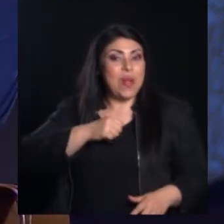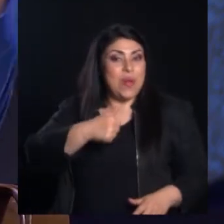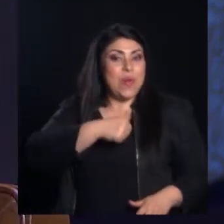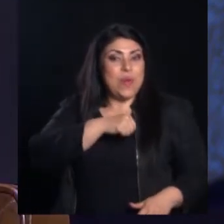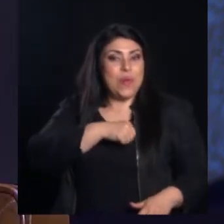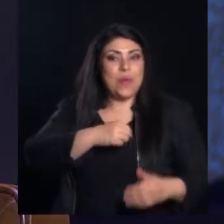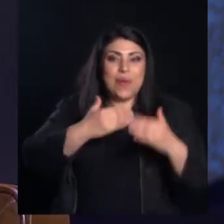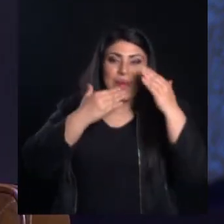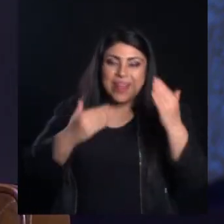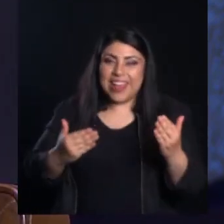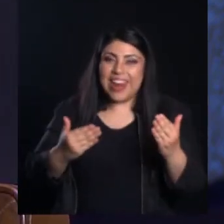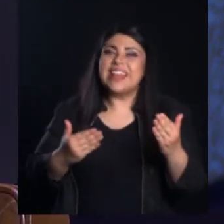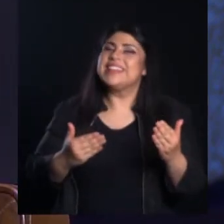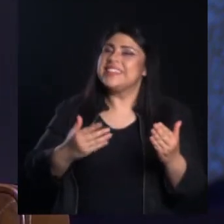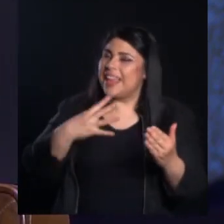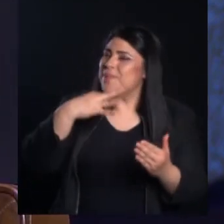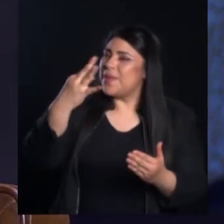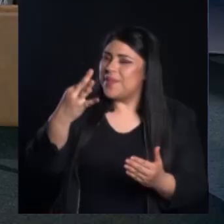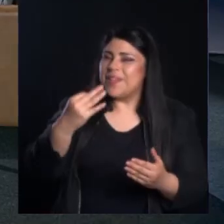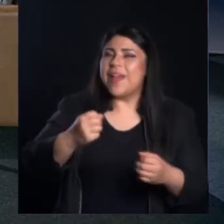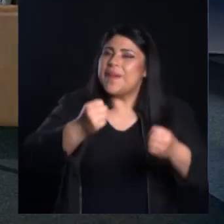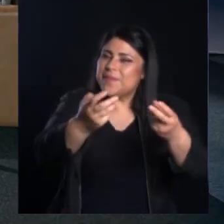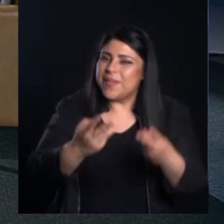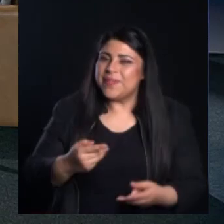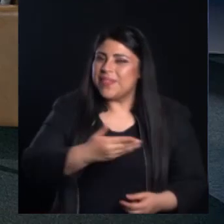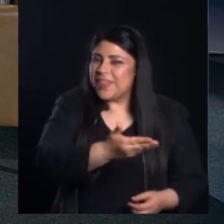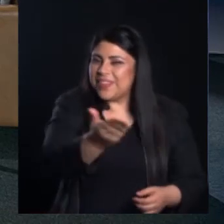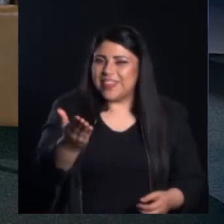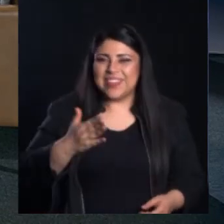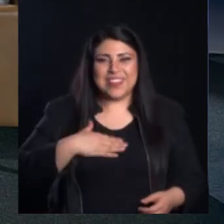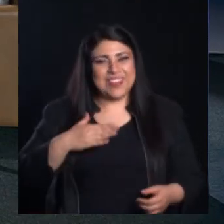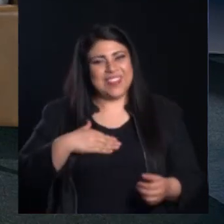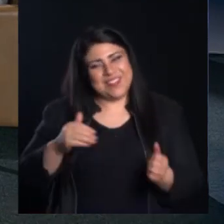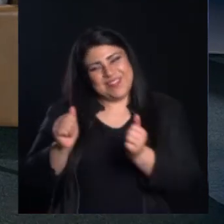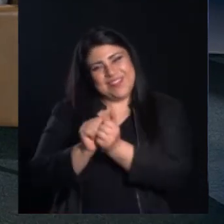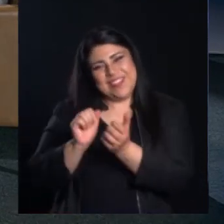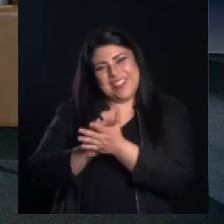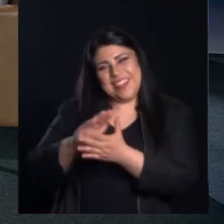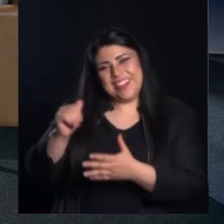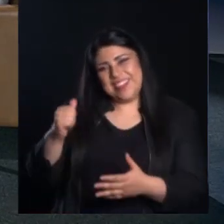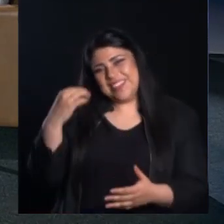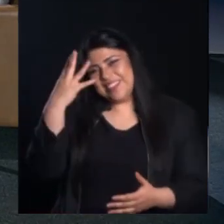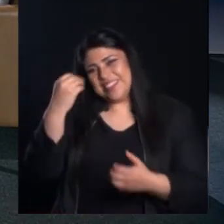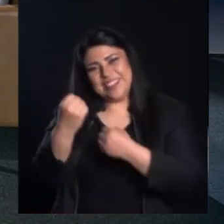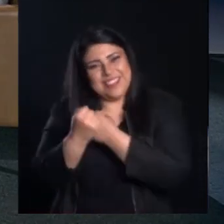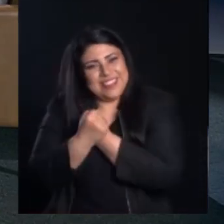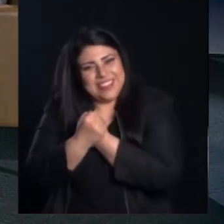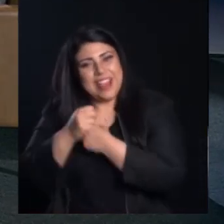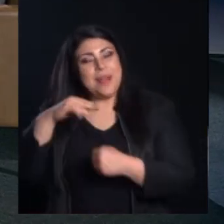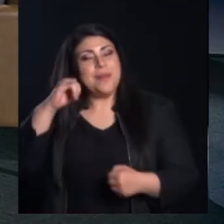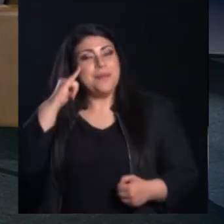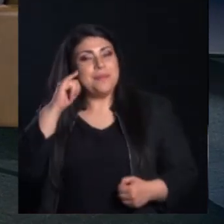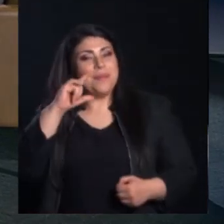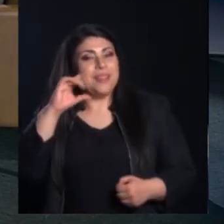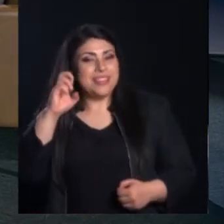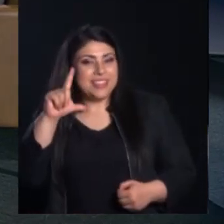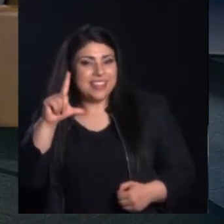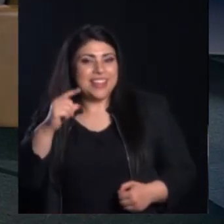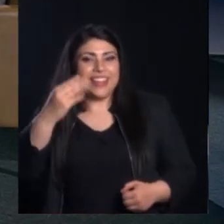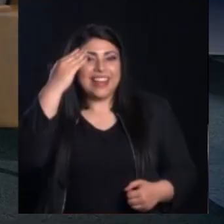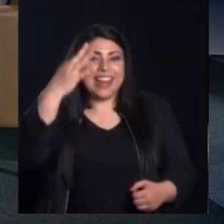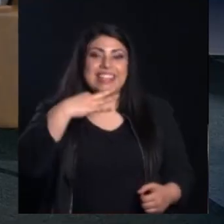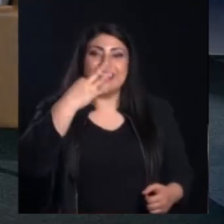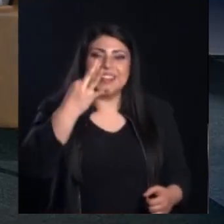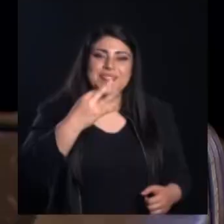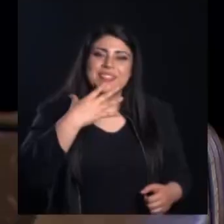bienvenidos a todos los que ya están aquí en la transmisión me acompaña por supuesto mi querida esposa michelle gracias por la invitación